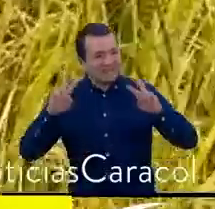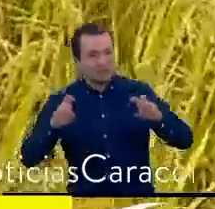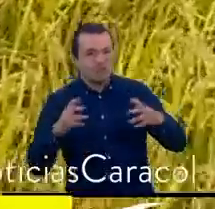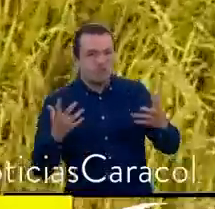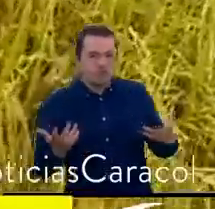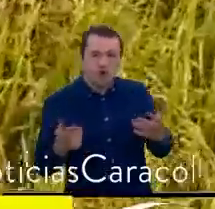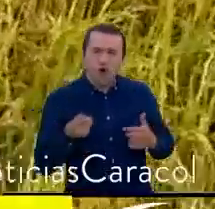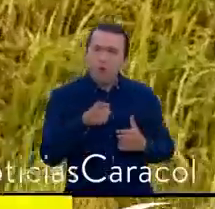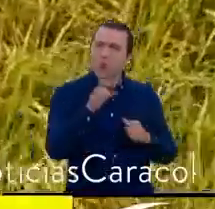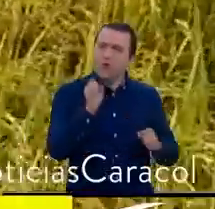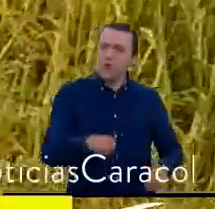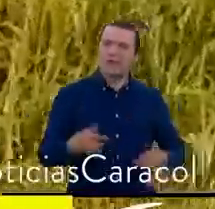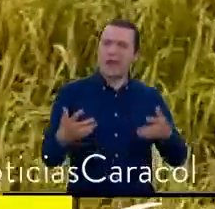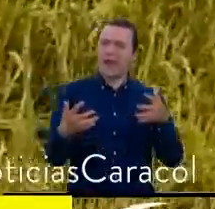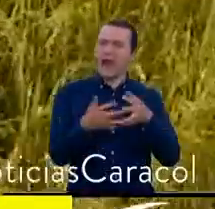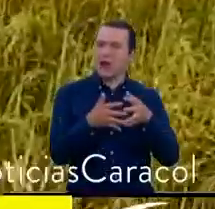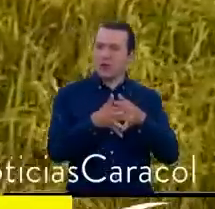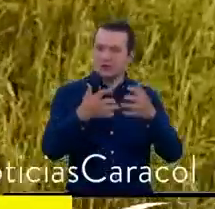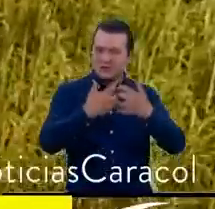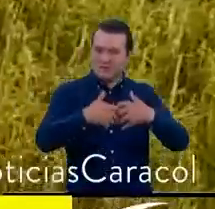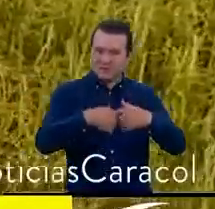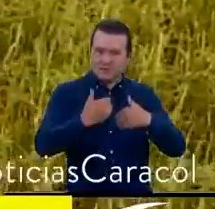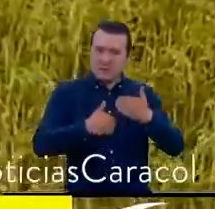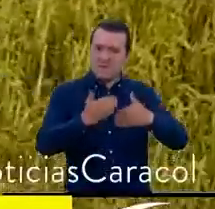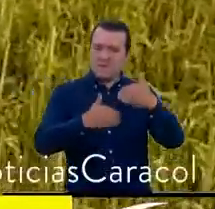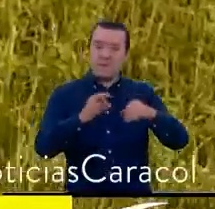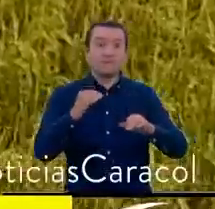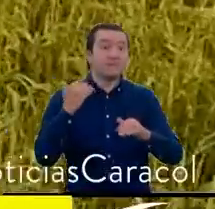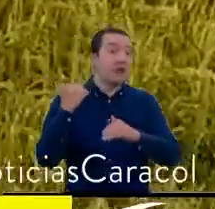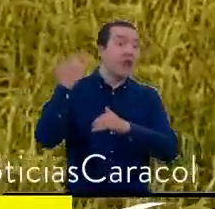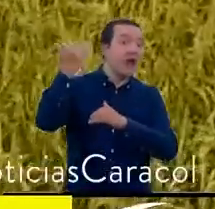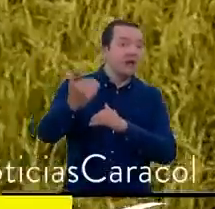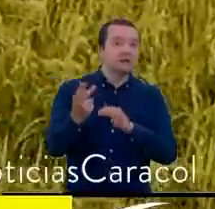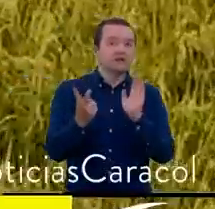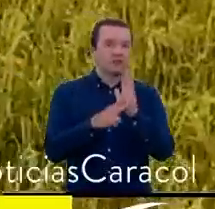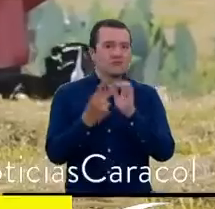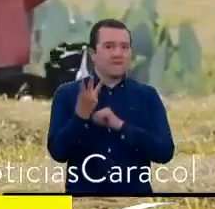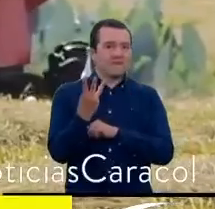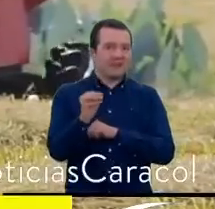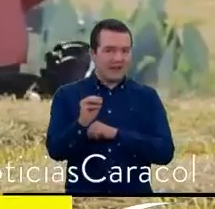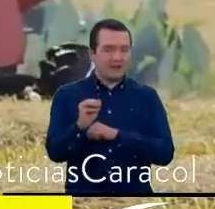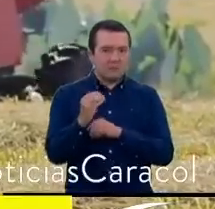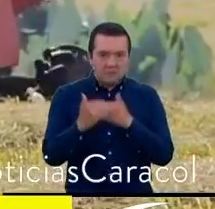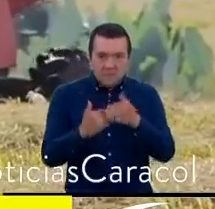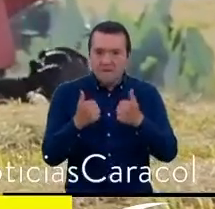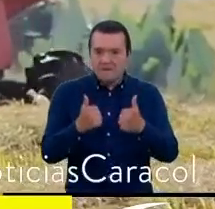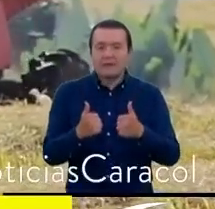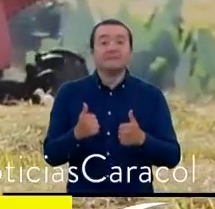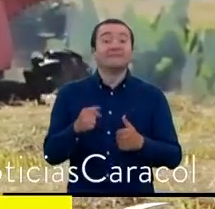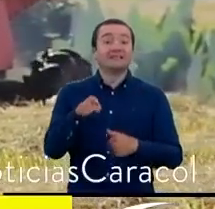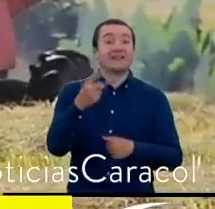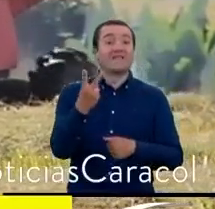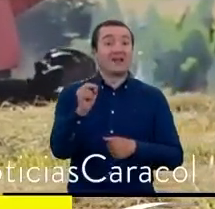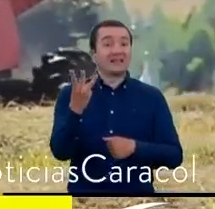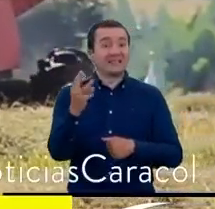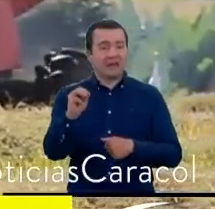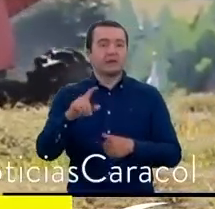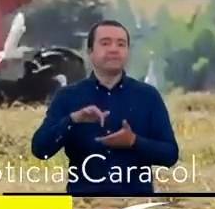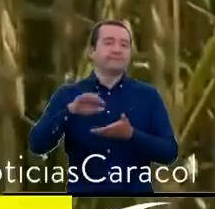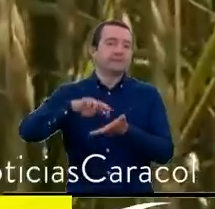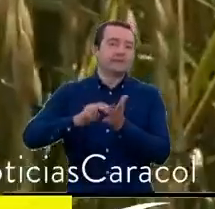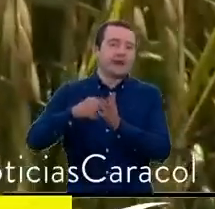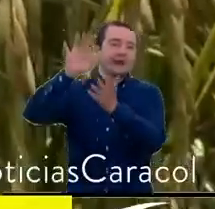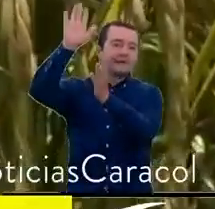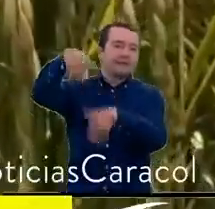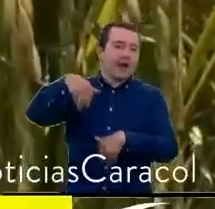arrocero competitivo para 2030? Y todo porque para ese año comenzará a entrar al país arroz producido en Estados Unidos, de acuerdo con el Tratado de